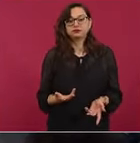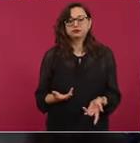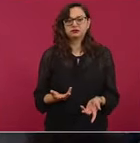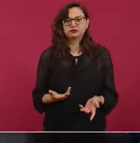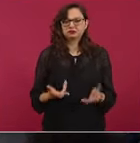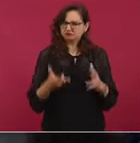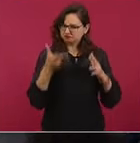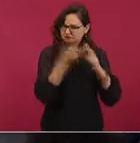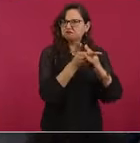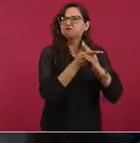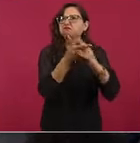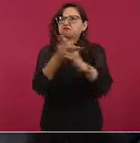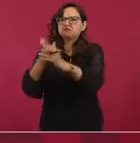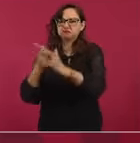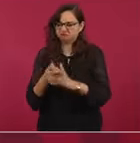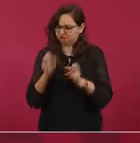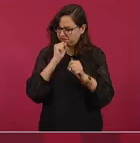exterminios,